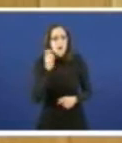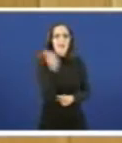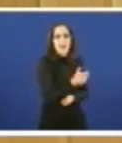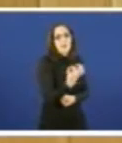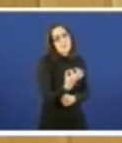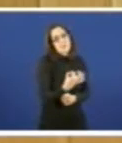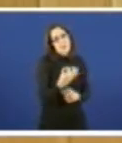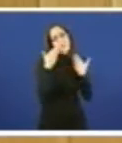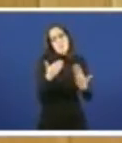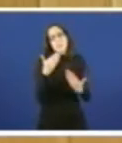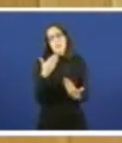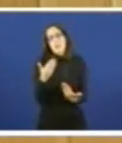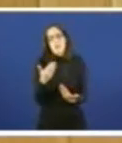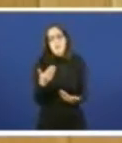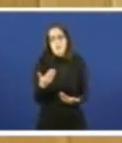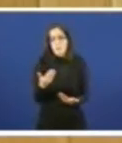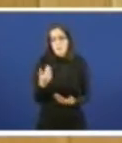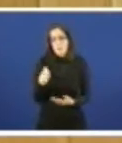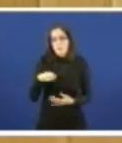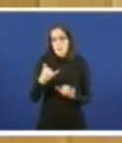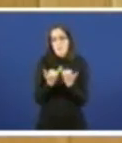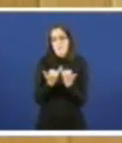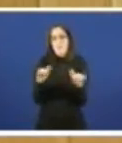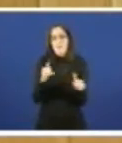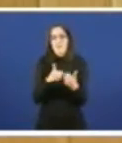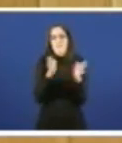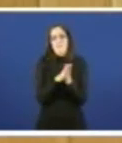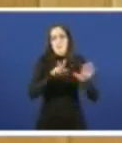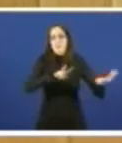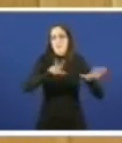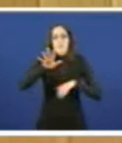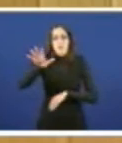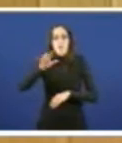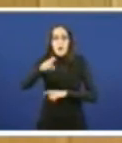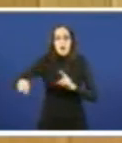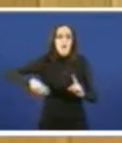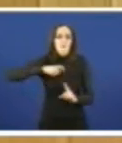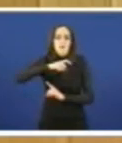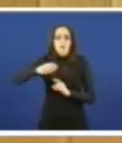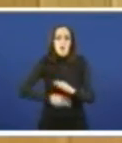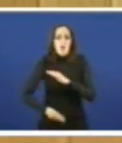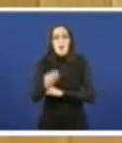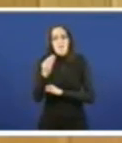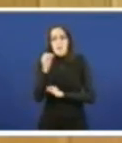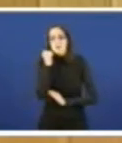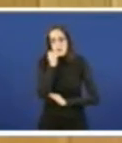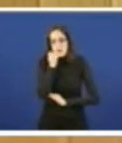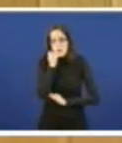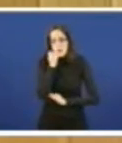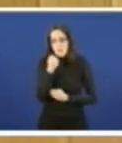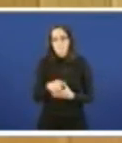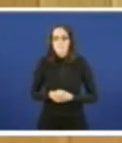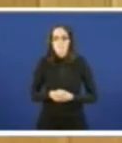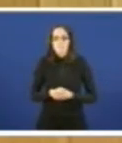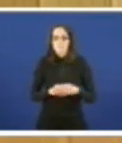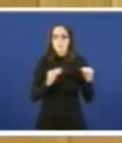alturas ao Goberno galego que celebre o 175 aniversario do nacemento de Rosalía. Vostede